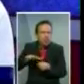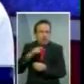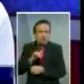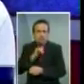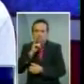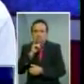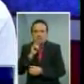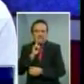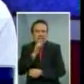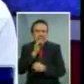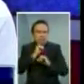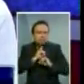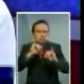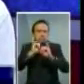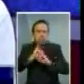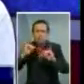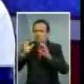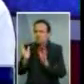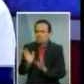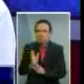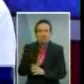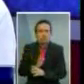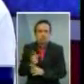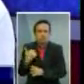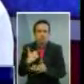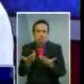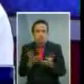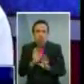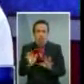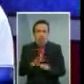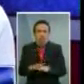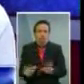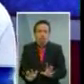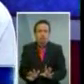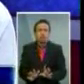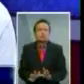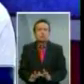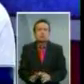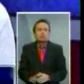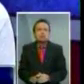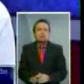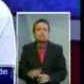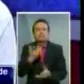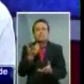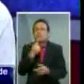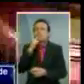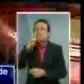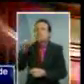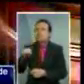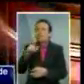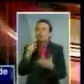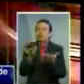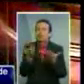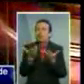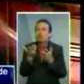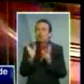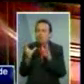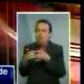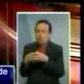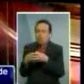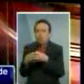sabemos quién la trasciende, pero que no ha ocurrido, simplemente. ¿Y cómo se va a oficializar este